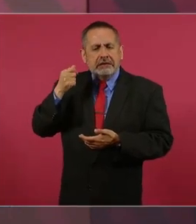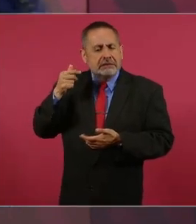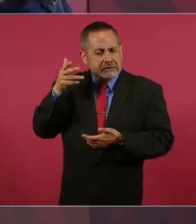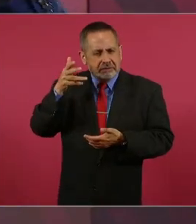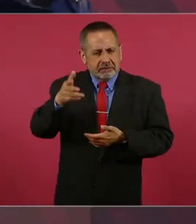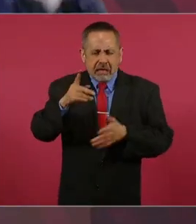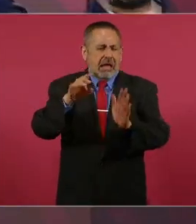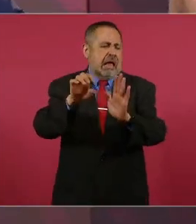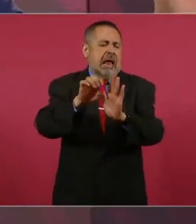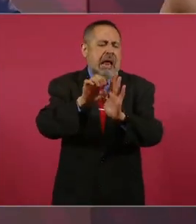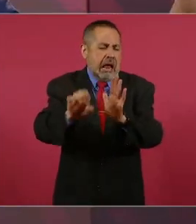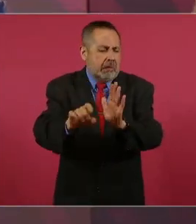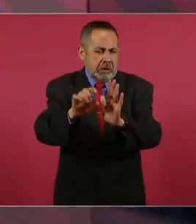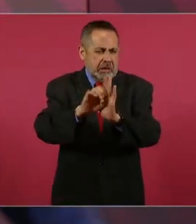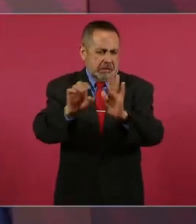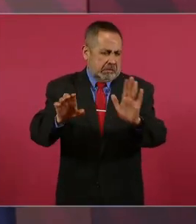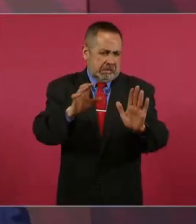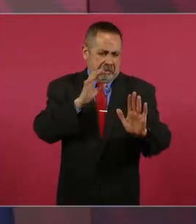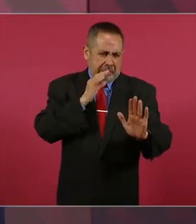Les estoy poniendo un ejemplo así.